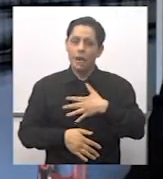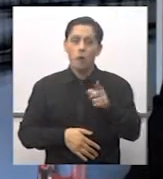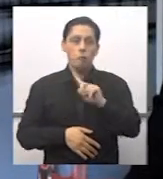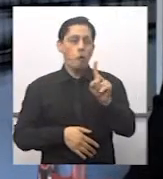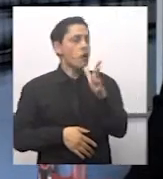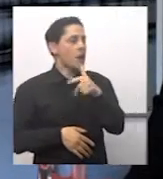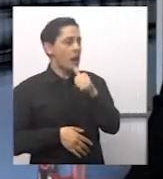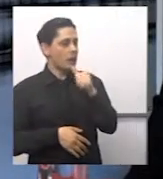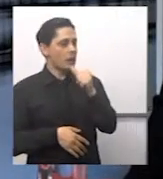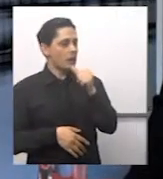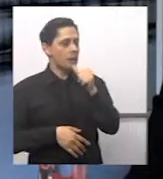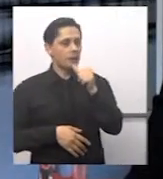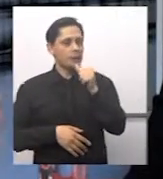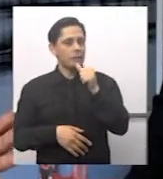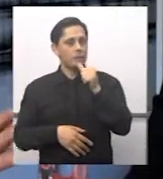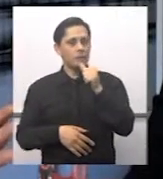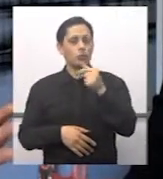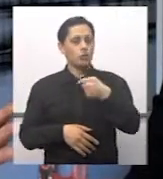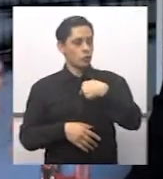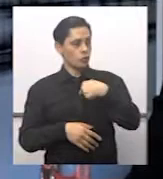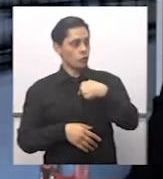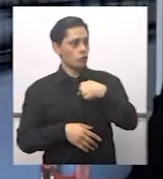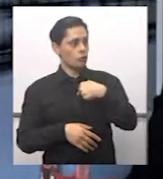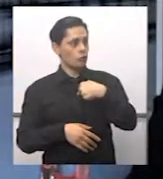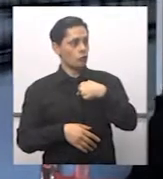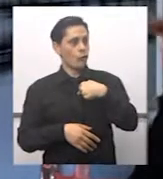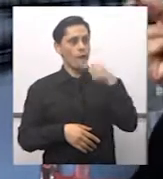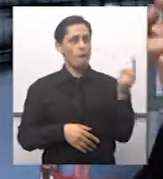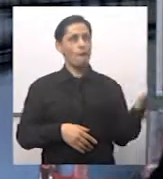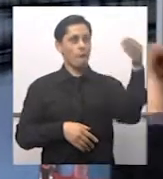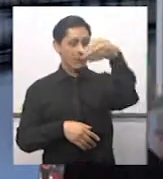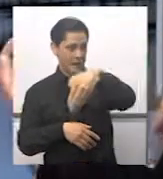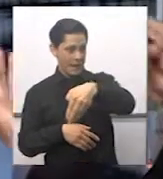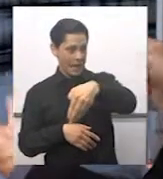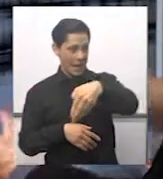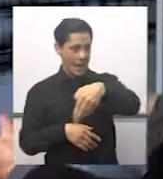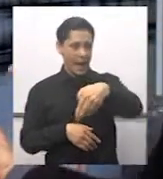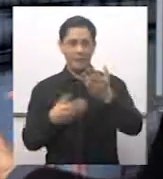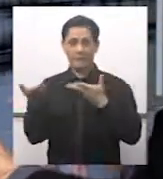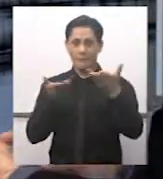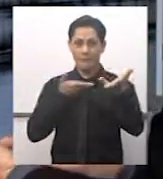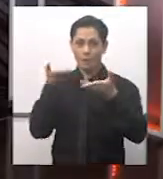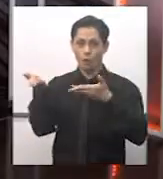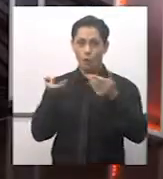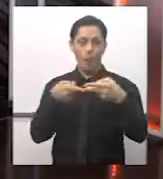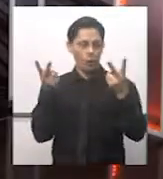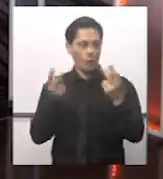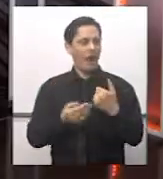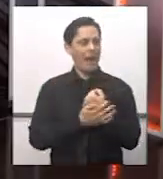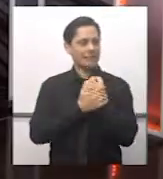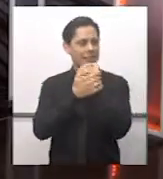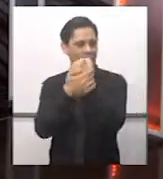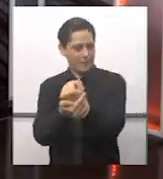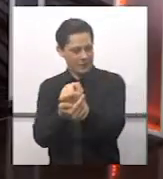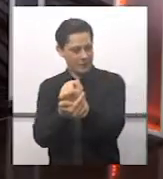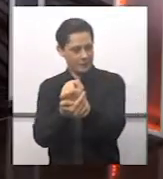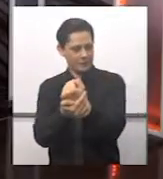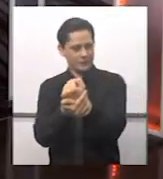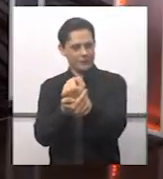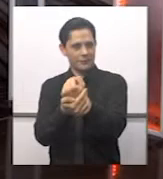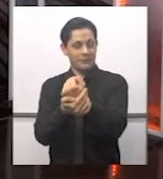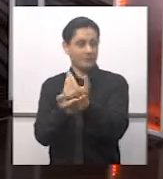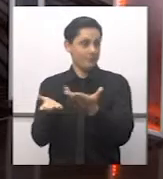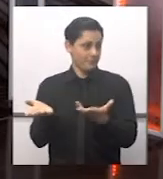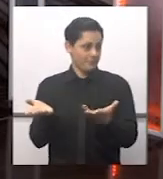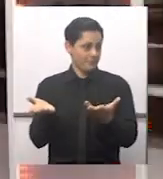servicio público a servir. Usted sabe que tenía un cargo en una universidad. Pero se dijo que después del tema de Quintero Puchuncaví, ¿sí?, ¿no es cierto? ¿Se